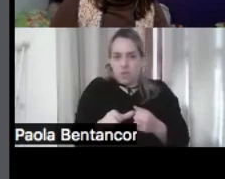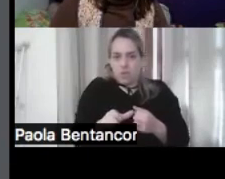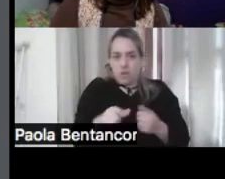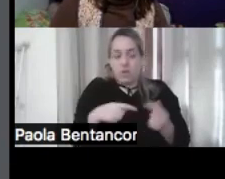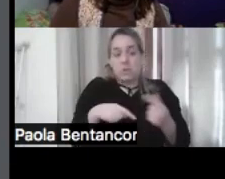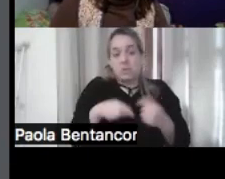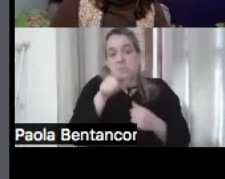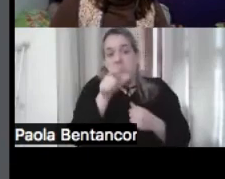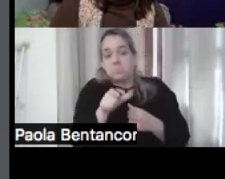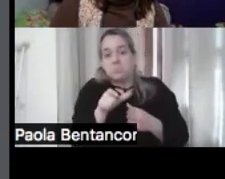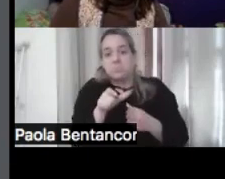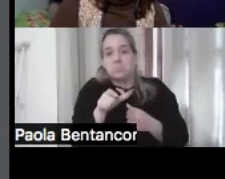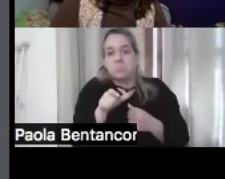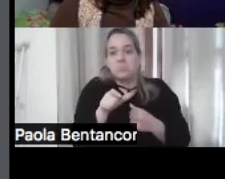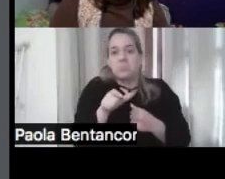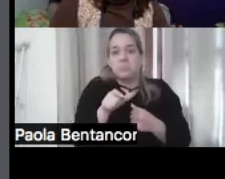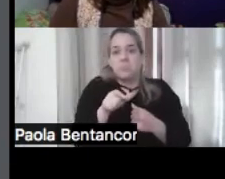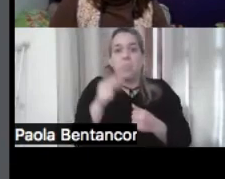bajo.